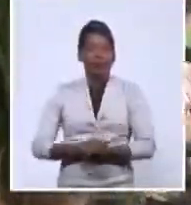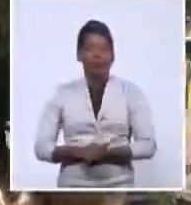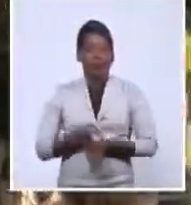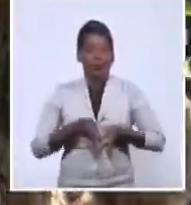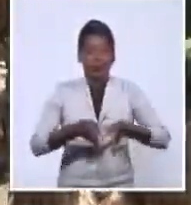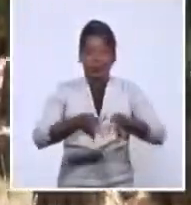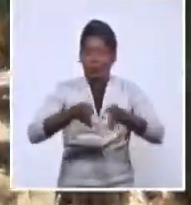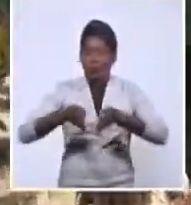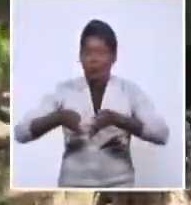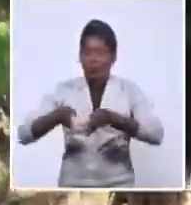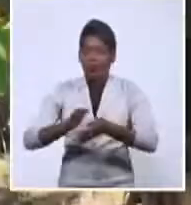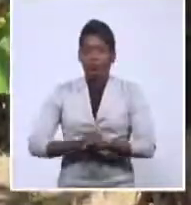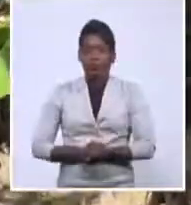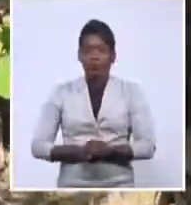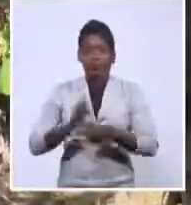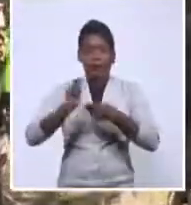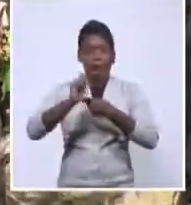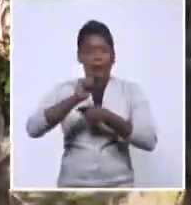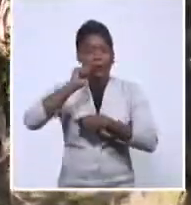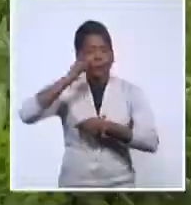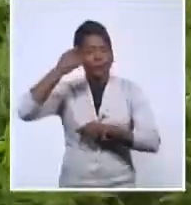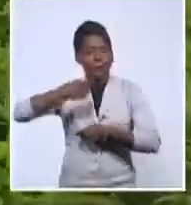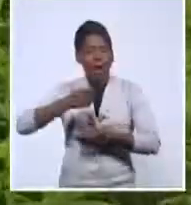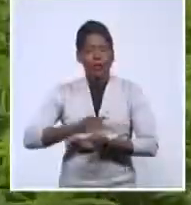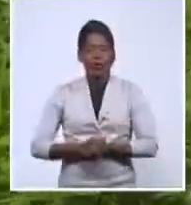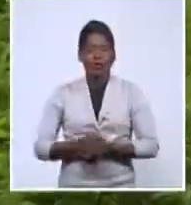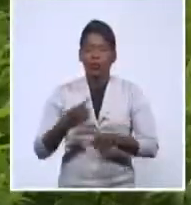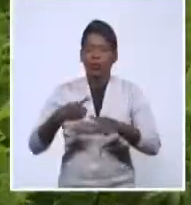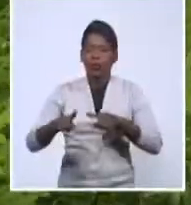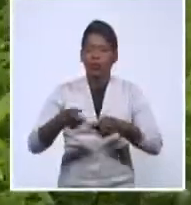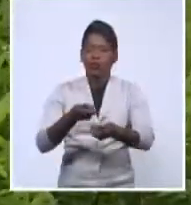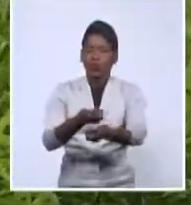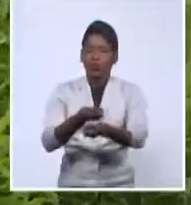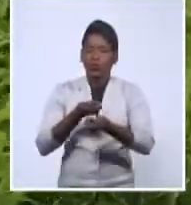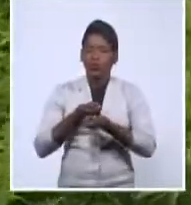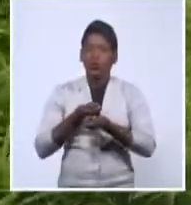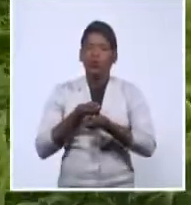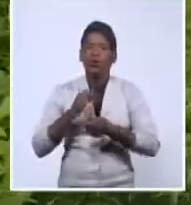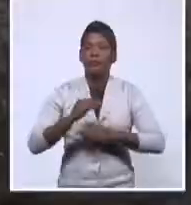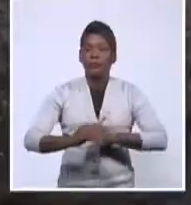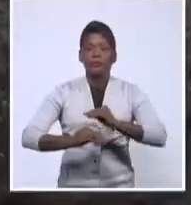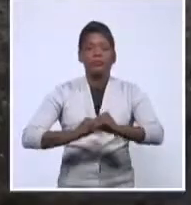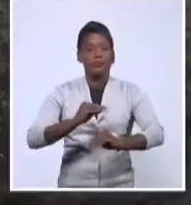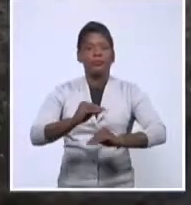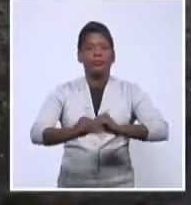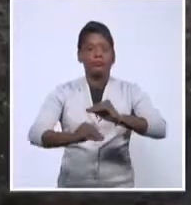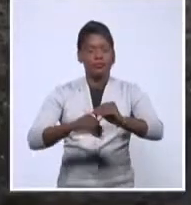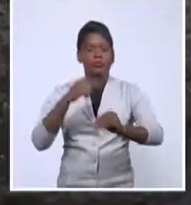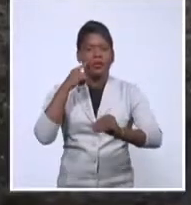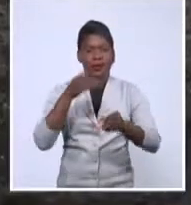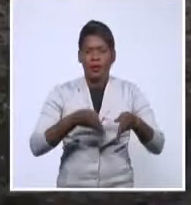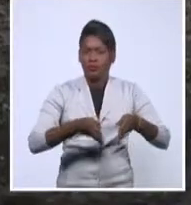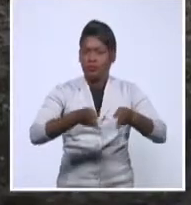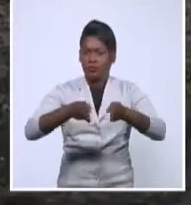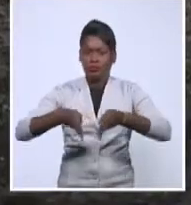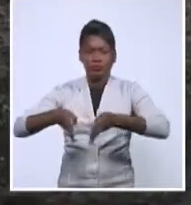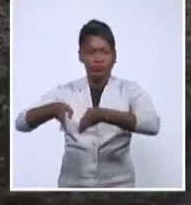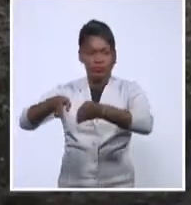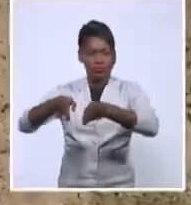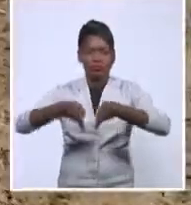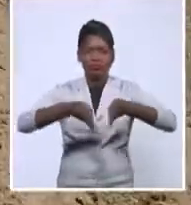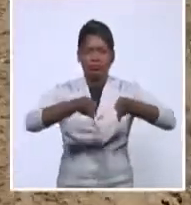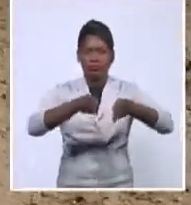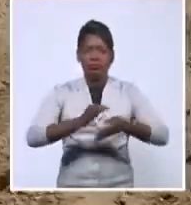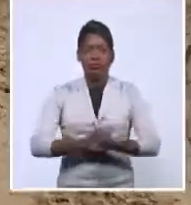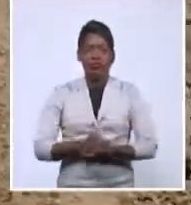macho. Un nivel de yuca que debe andar sobre las 40 toneladas y